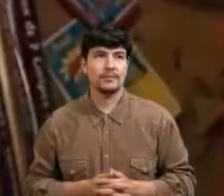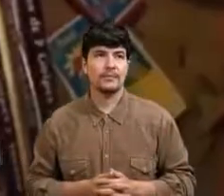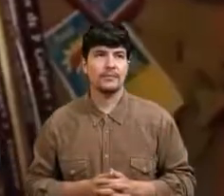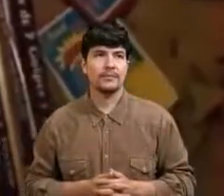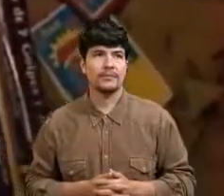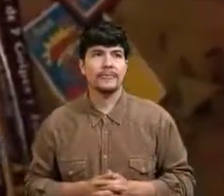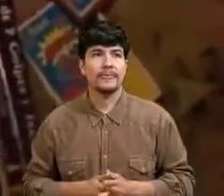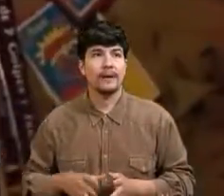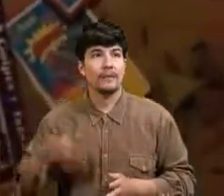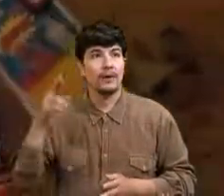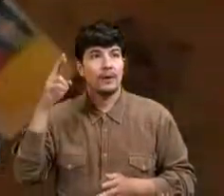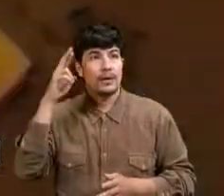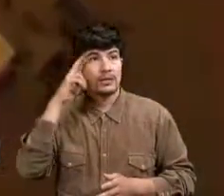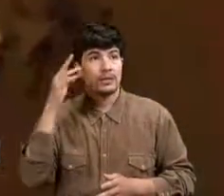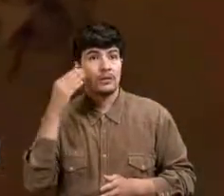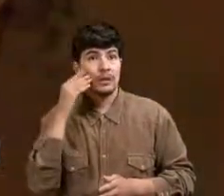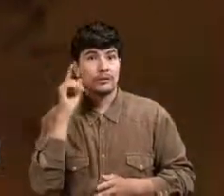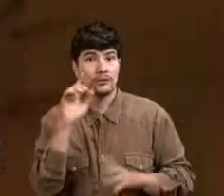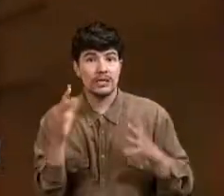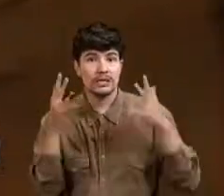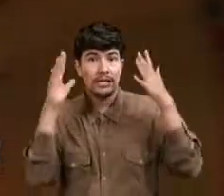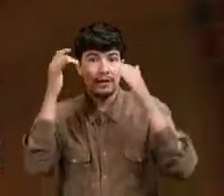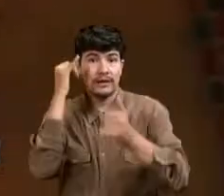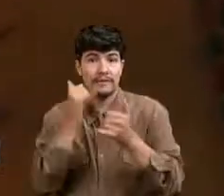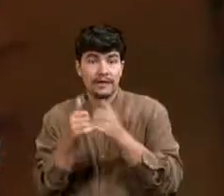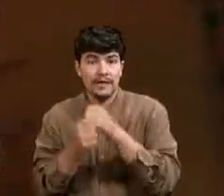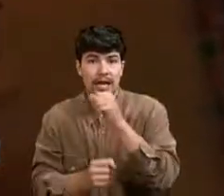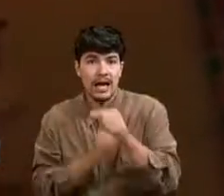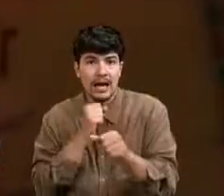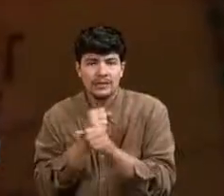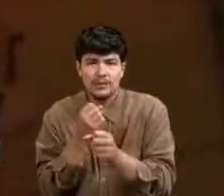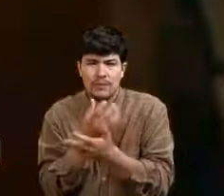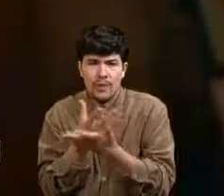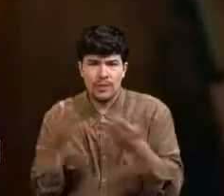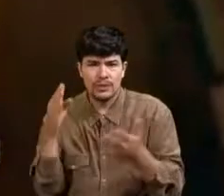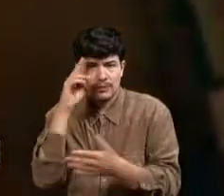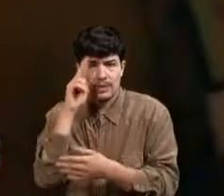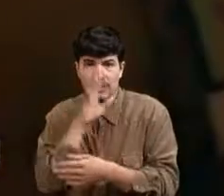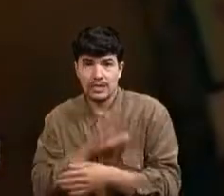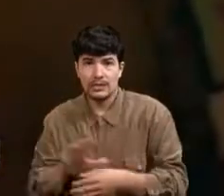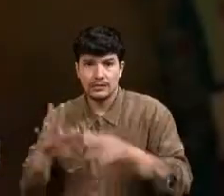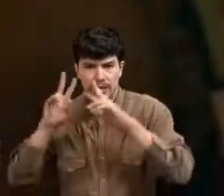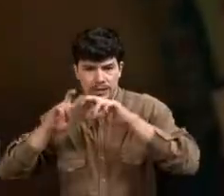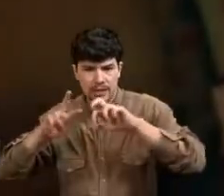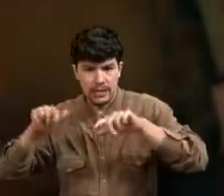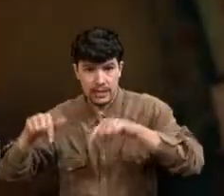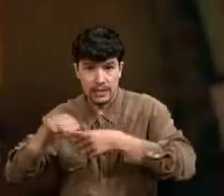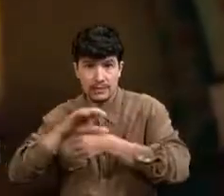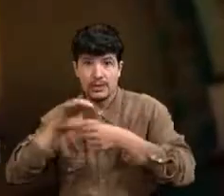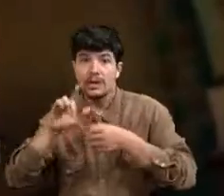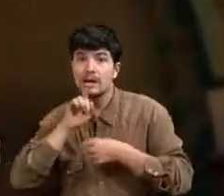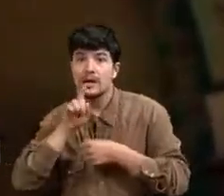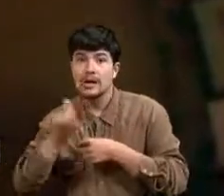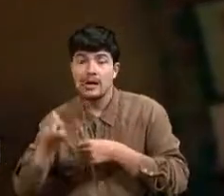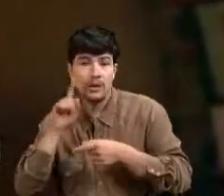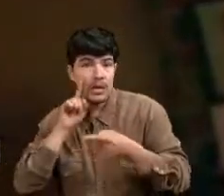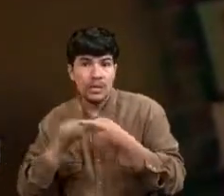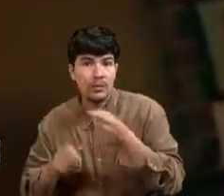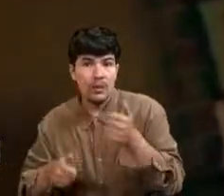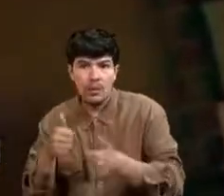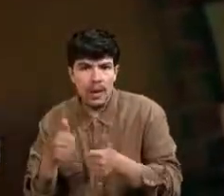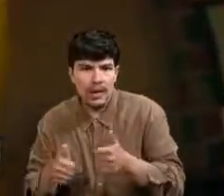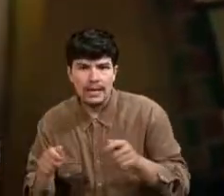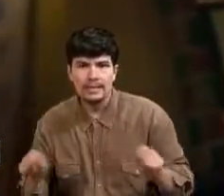Es por esto que cuando se celebra el fin de año, muchos operativos se inician en el área metropolitana de Bucaramanga en búsqueda de